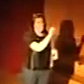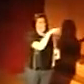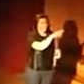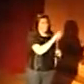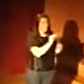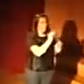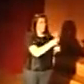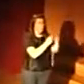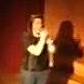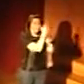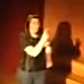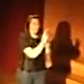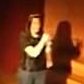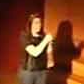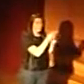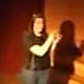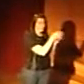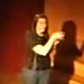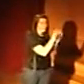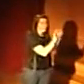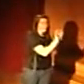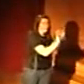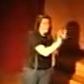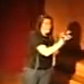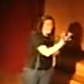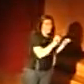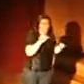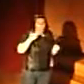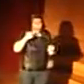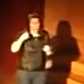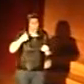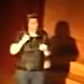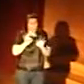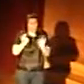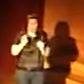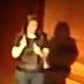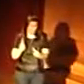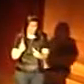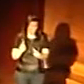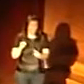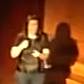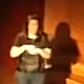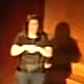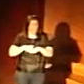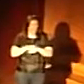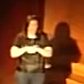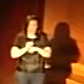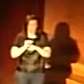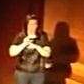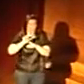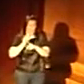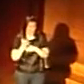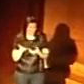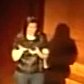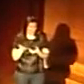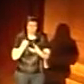y y factura más tosca más Roma eh que y más elemental con que Lucas interpreta las